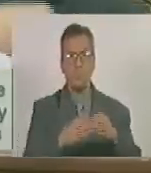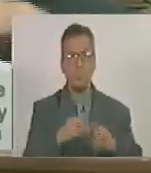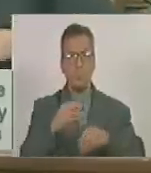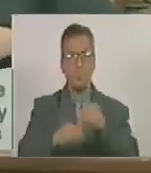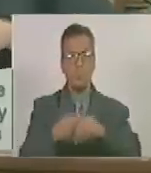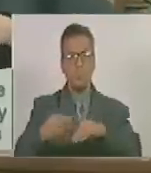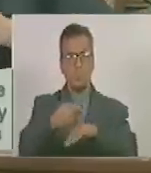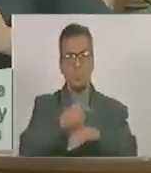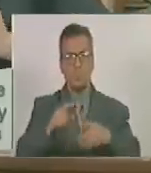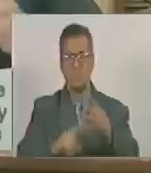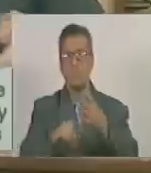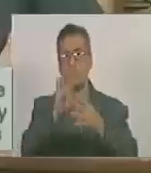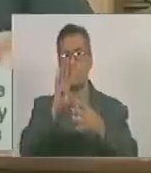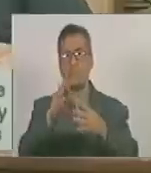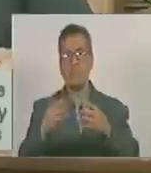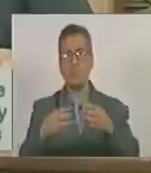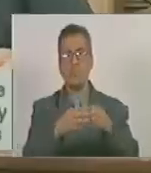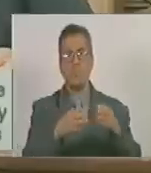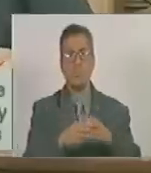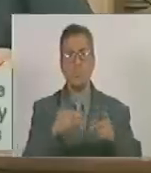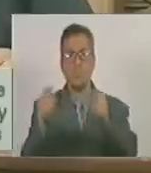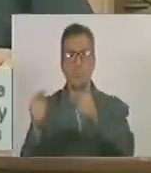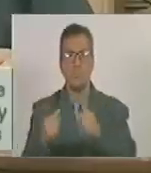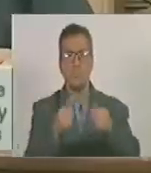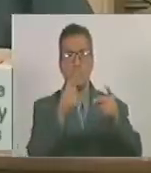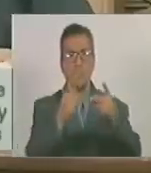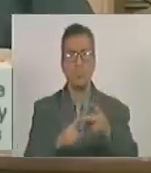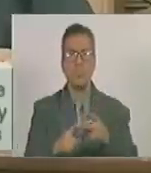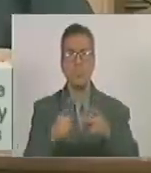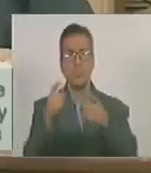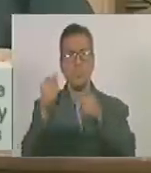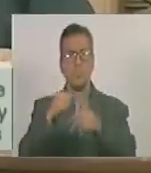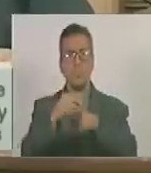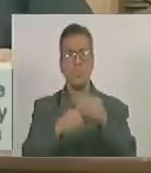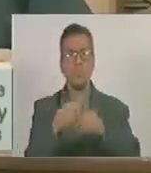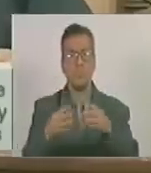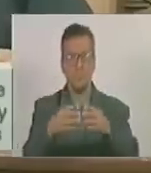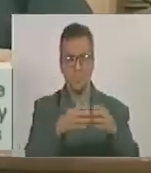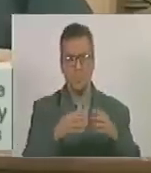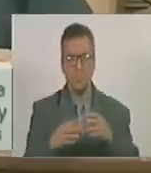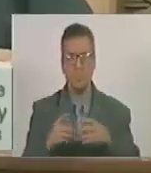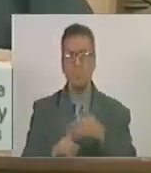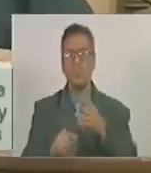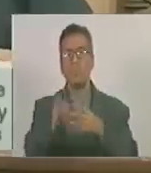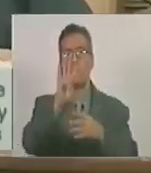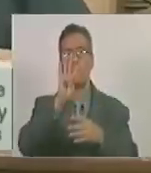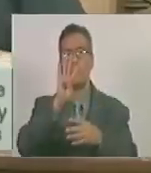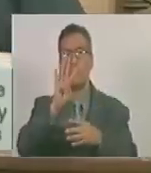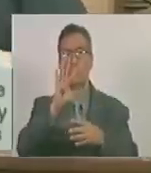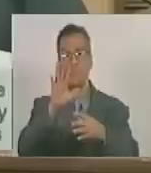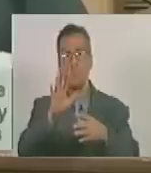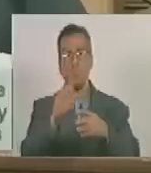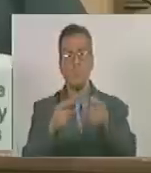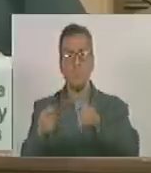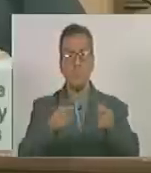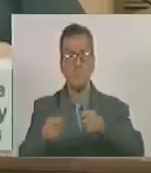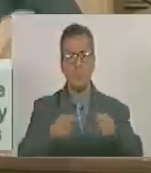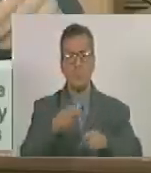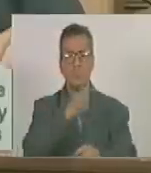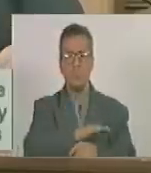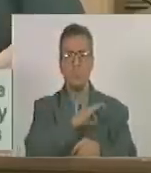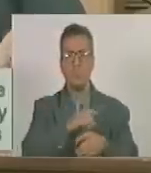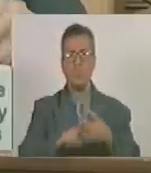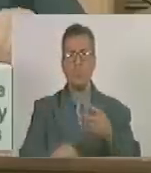Ejecutiva. 4. La Unidad Administrativa y Financiera Comunitaria. 5. La Unidad de Contraloría